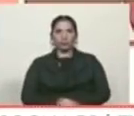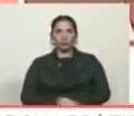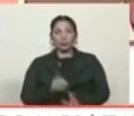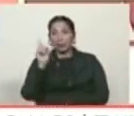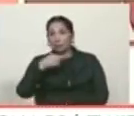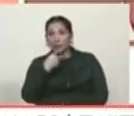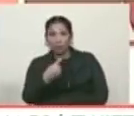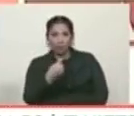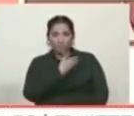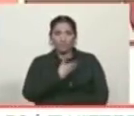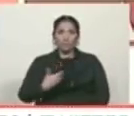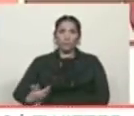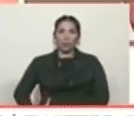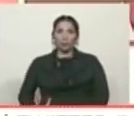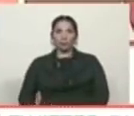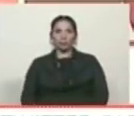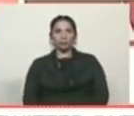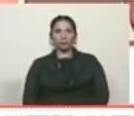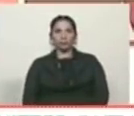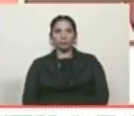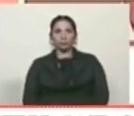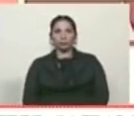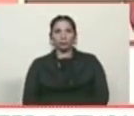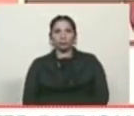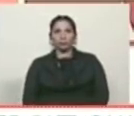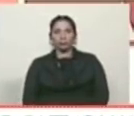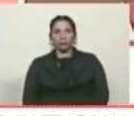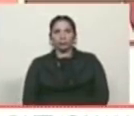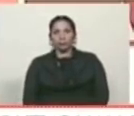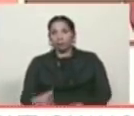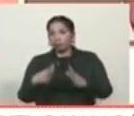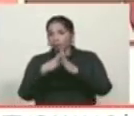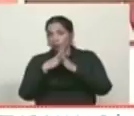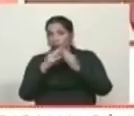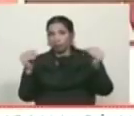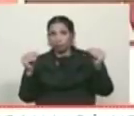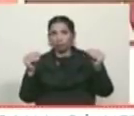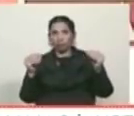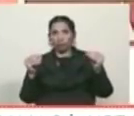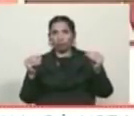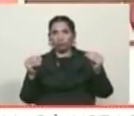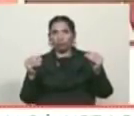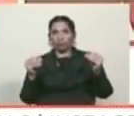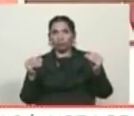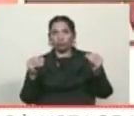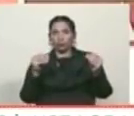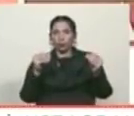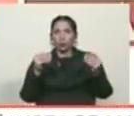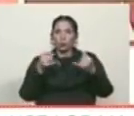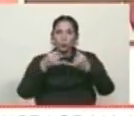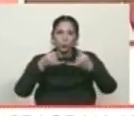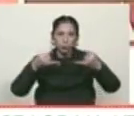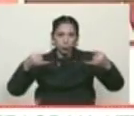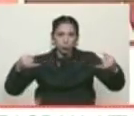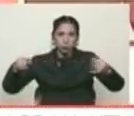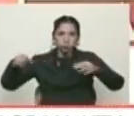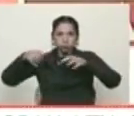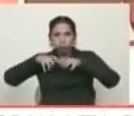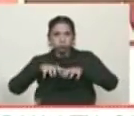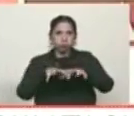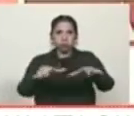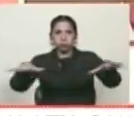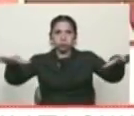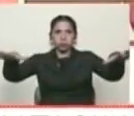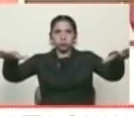el presidente que para toda la red de distribución de carga nos toca